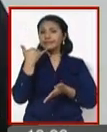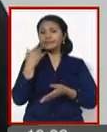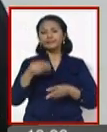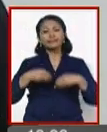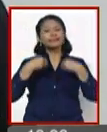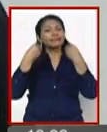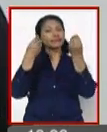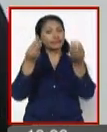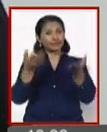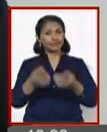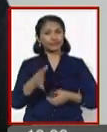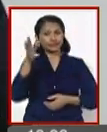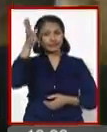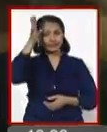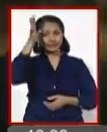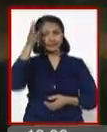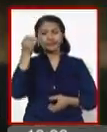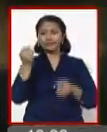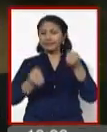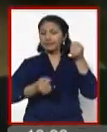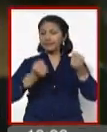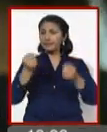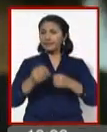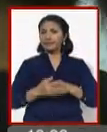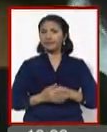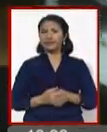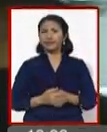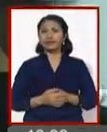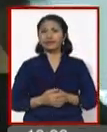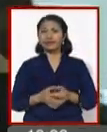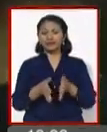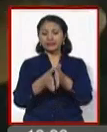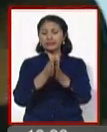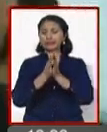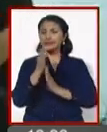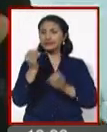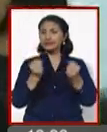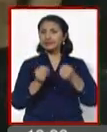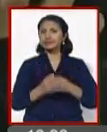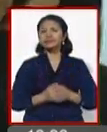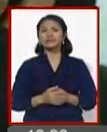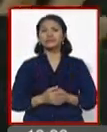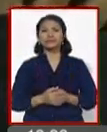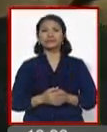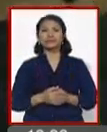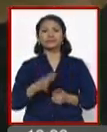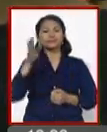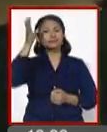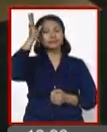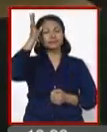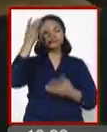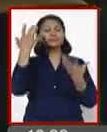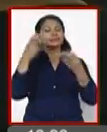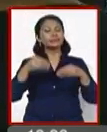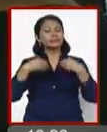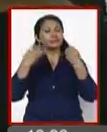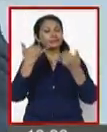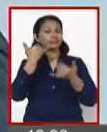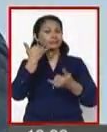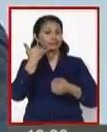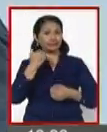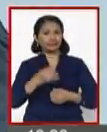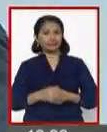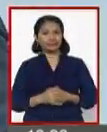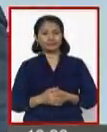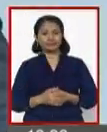yo no le doy, va donde mi papá, donde está el auto y de ahí le pide y de ahí mi papá no le quiso dar